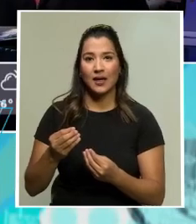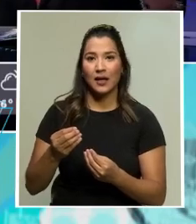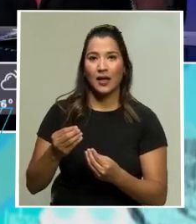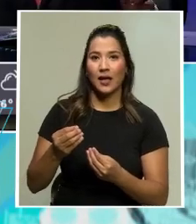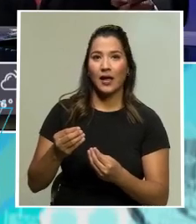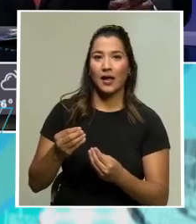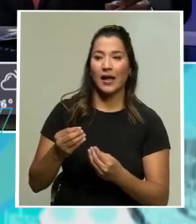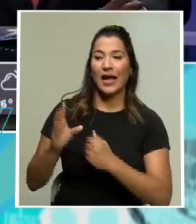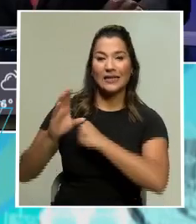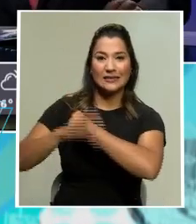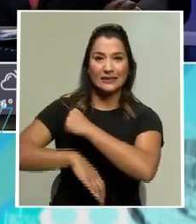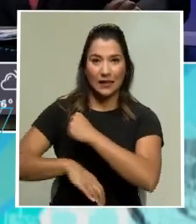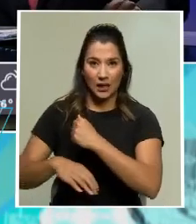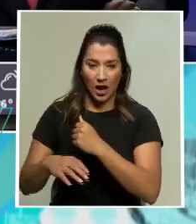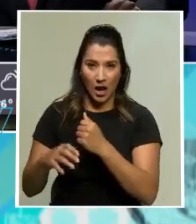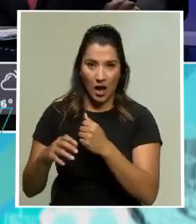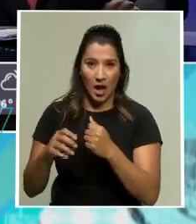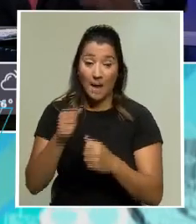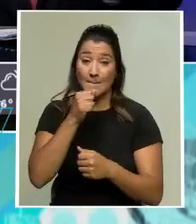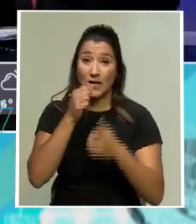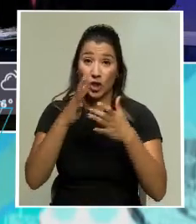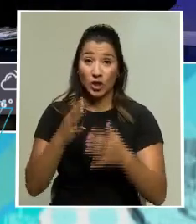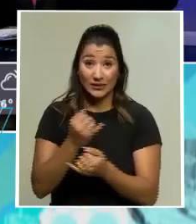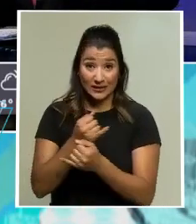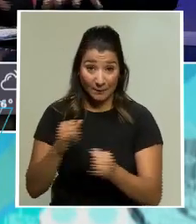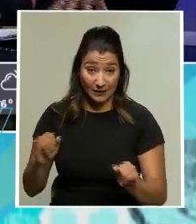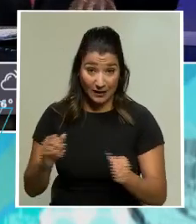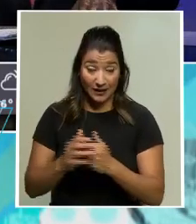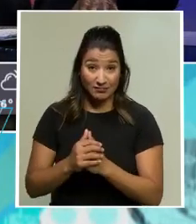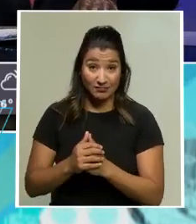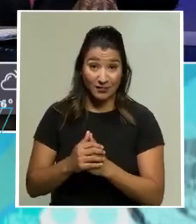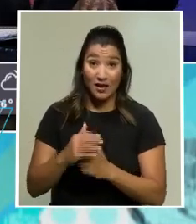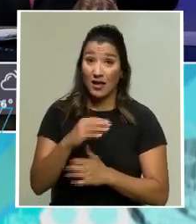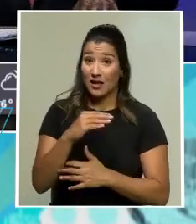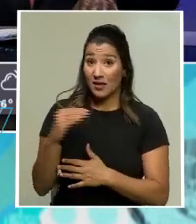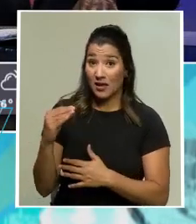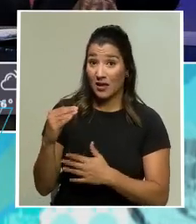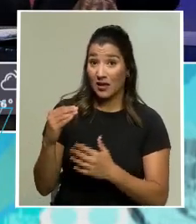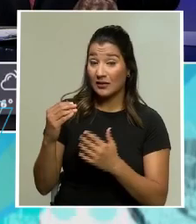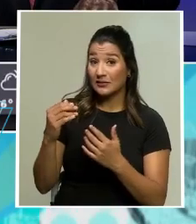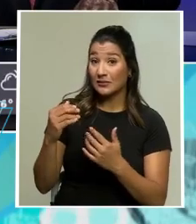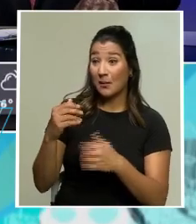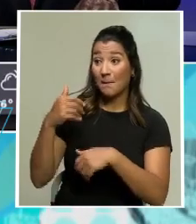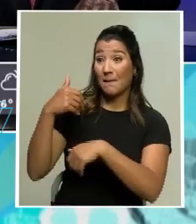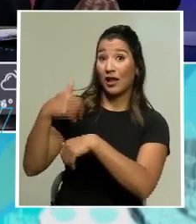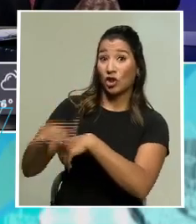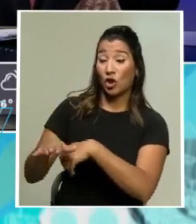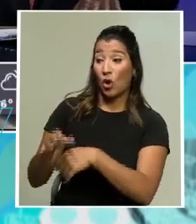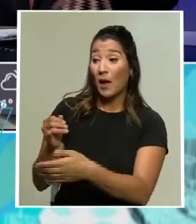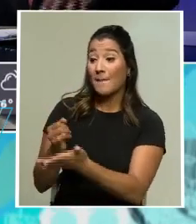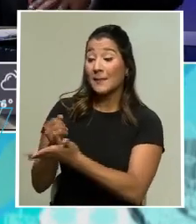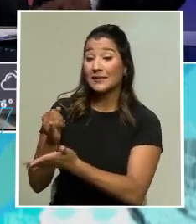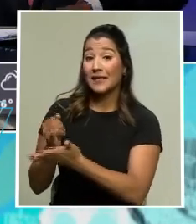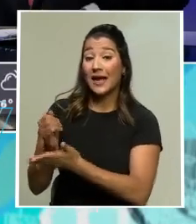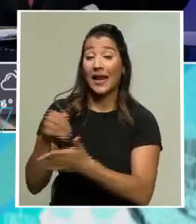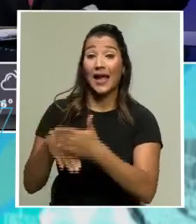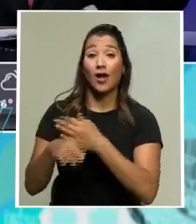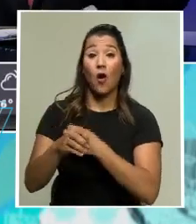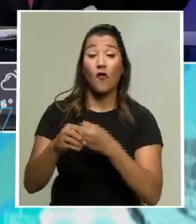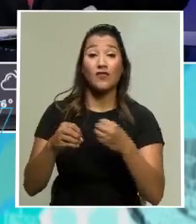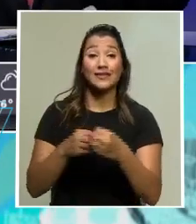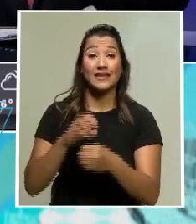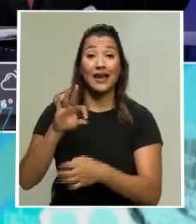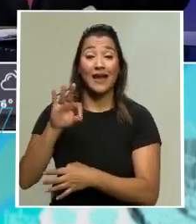están ahí desde hace algunos meses investigando en las oficinas del Faro para investigar